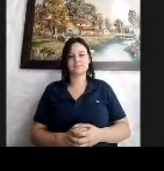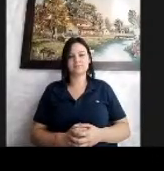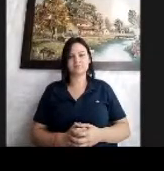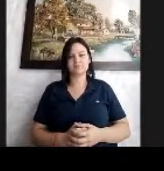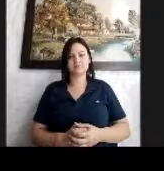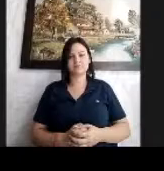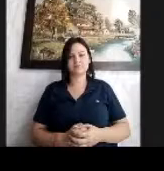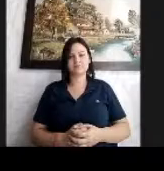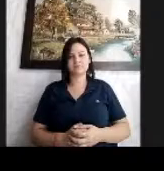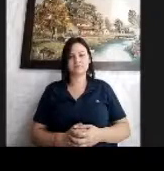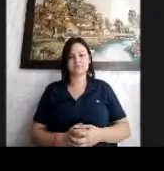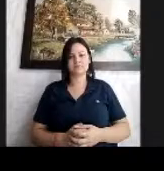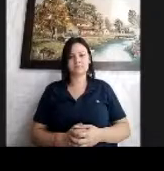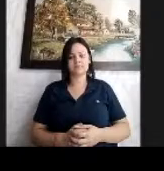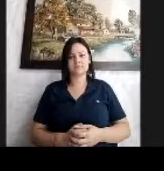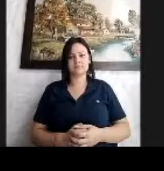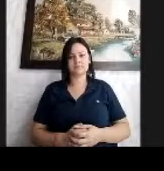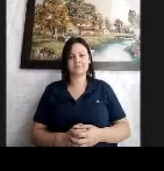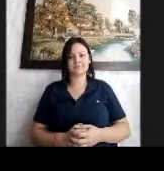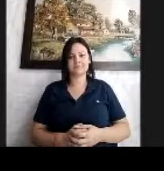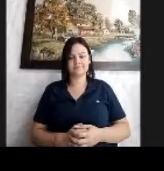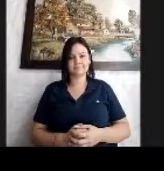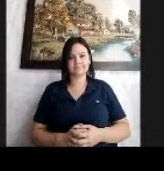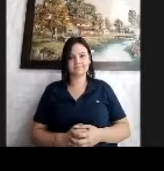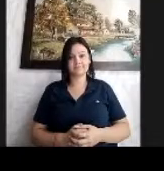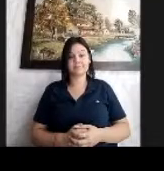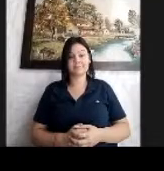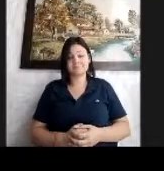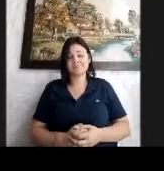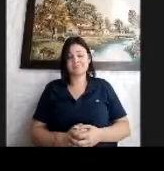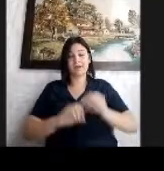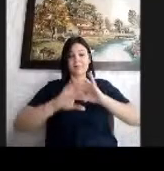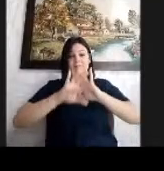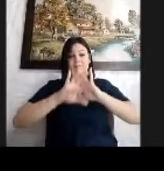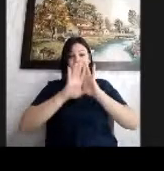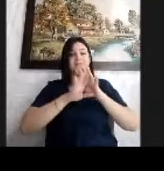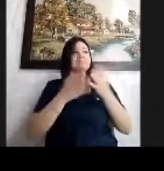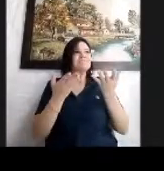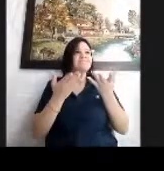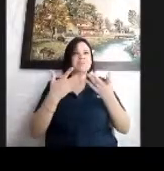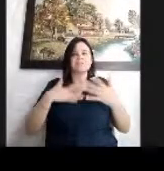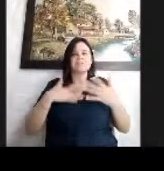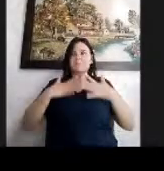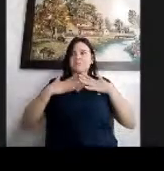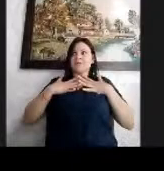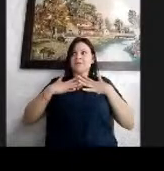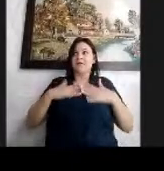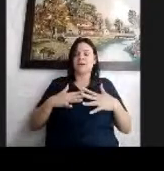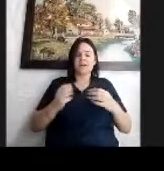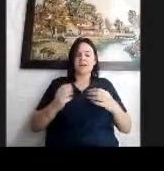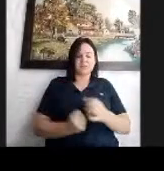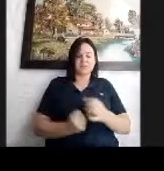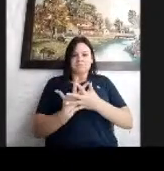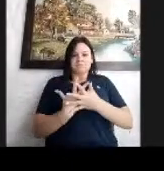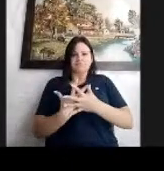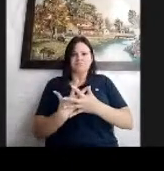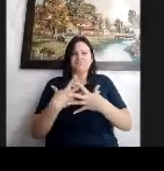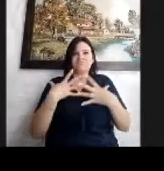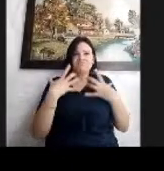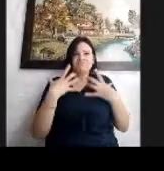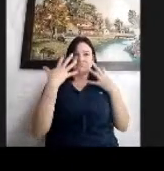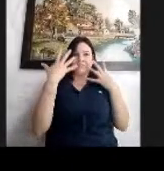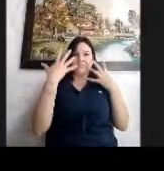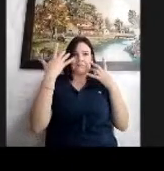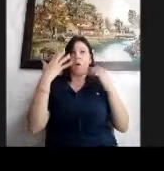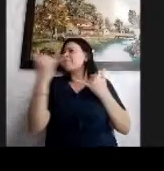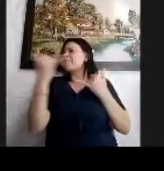A veces es difícil mantener la calma, sobre todo cuando estamos rodeados de tanta dificultad y tantos problemas. Cuando